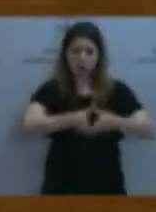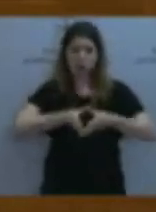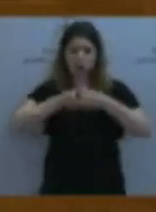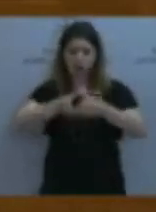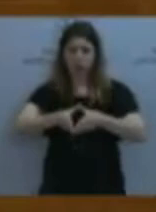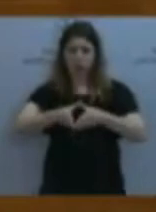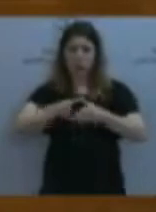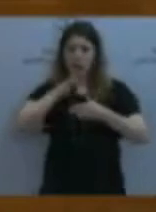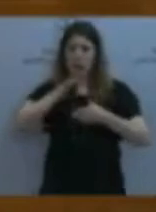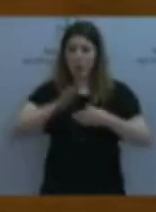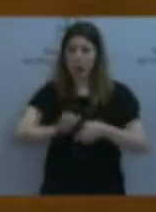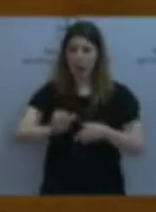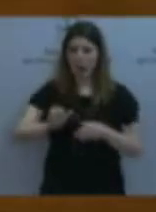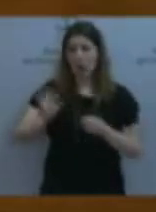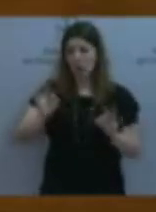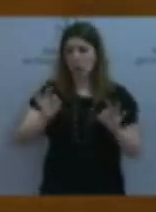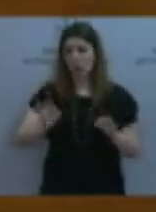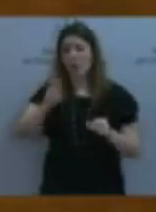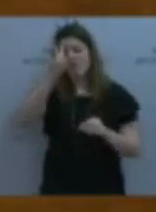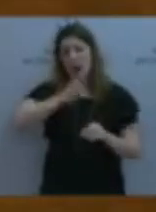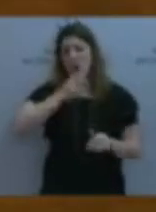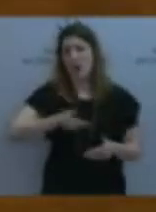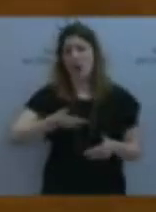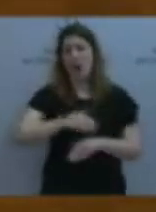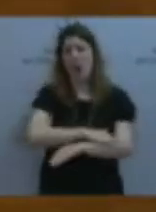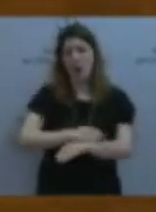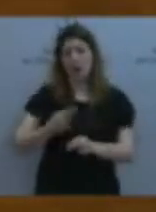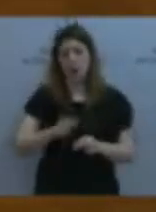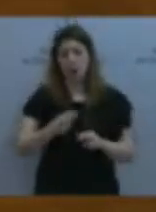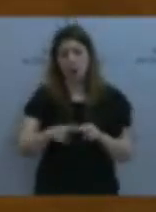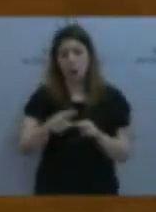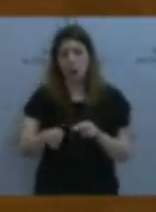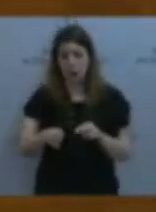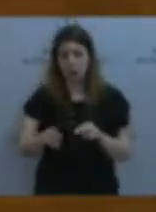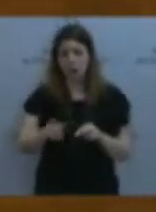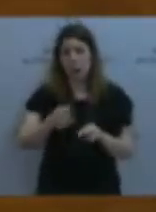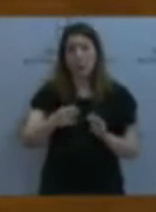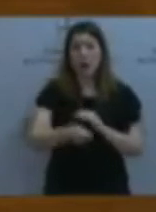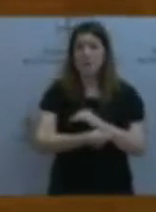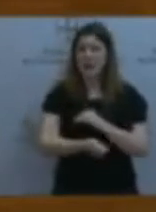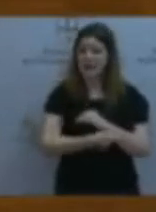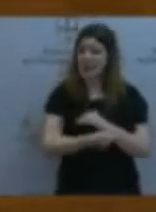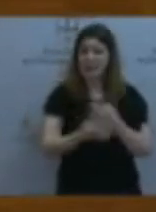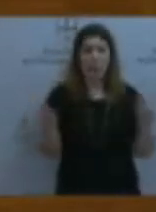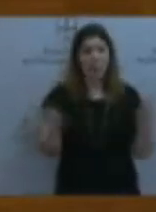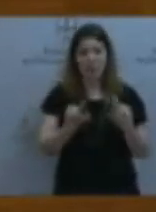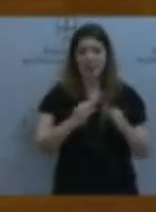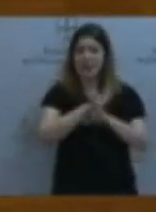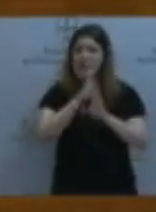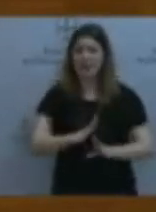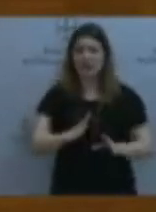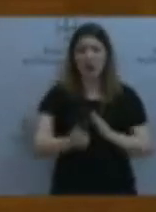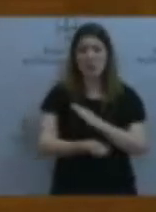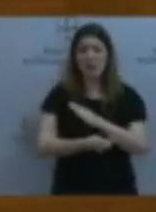gobiernos, los políticos, desde la política, se tomen medidas ya audaces, medidas definitivas que impidan que un